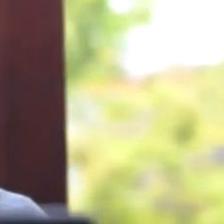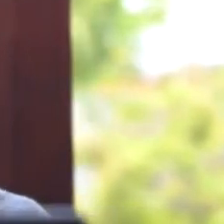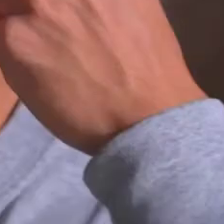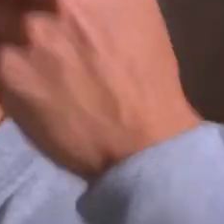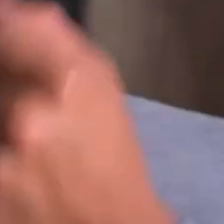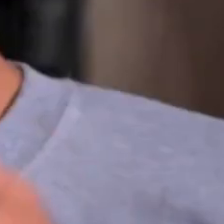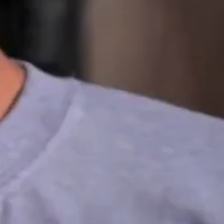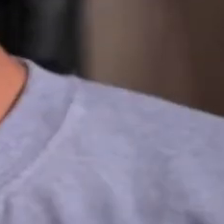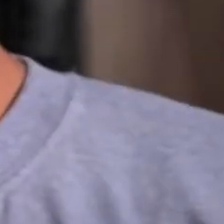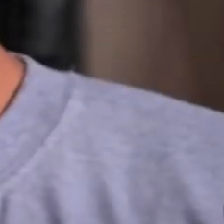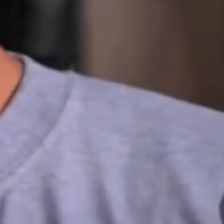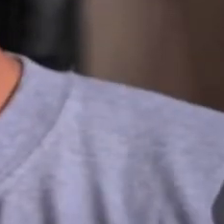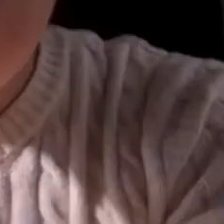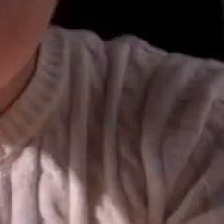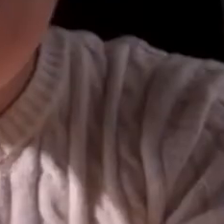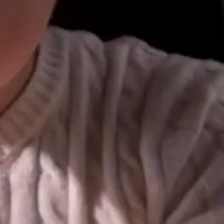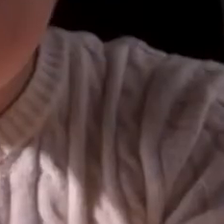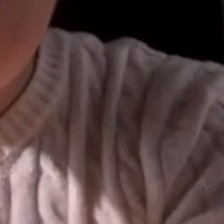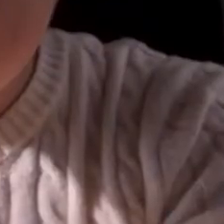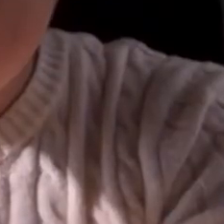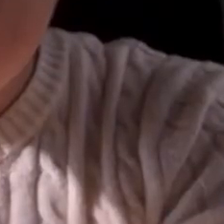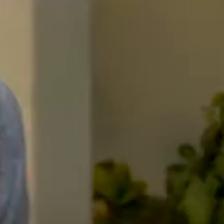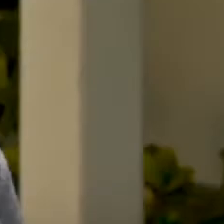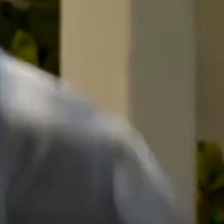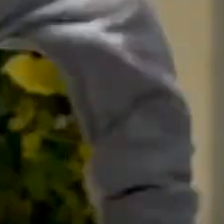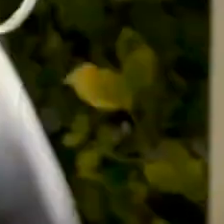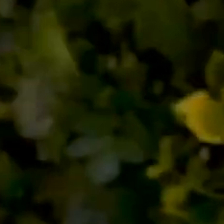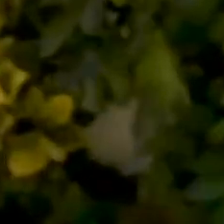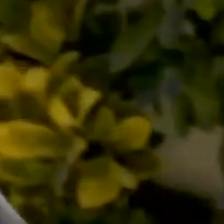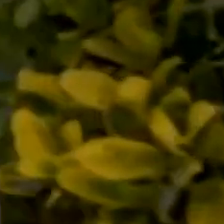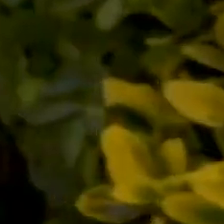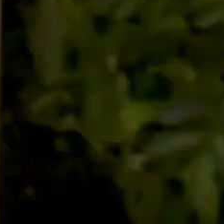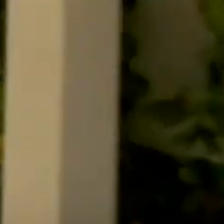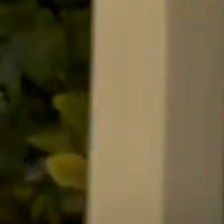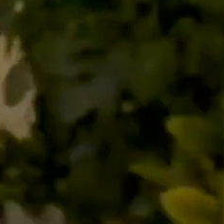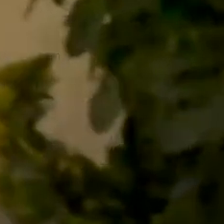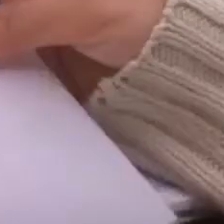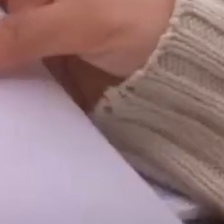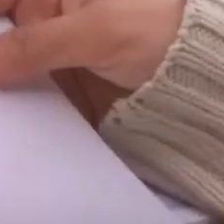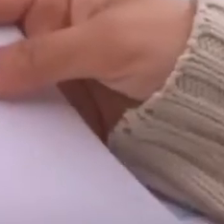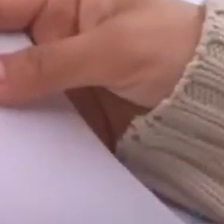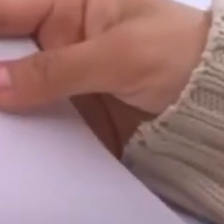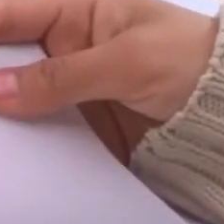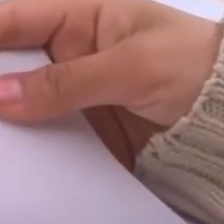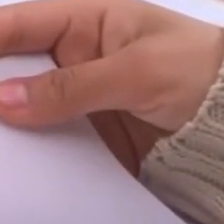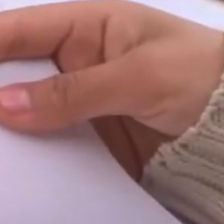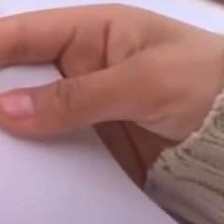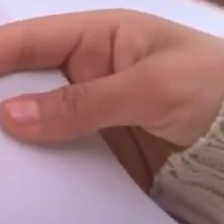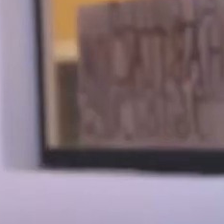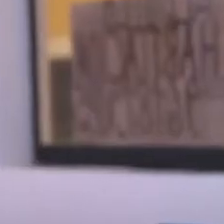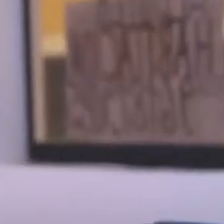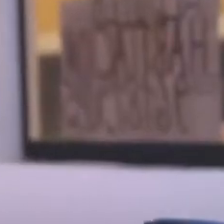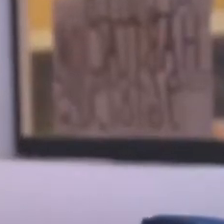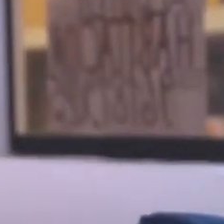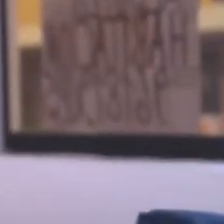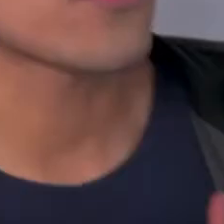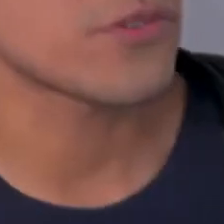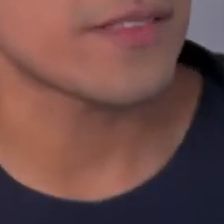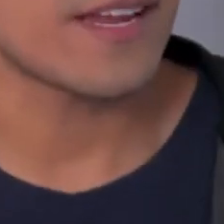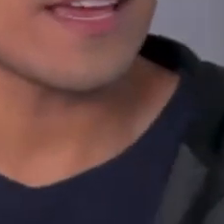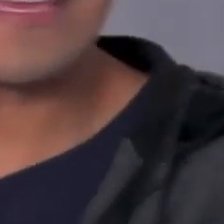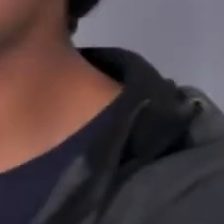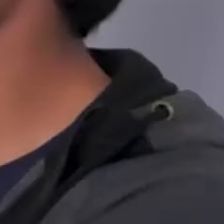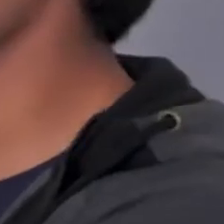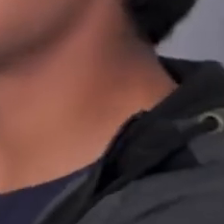es que nosotros no somos cualquier promo. Somos la promo imparable. La promo 2021. Usamos